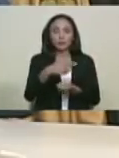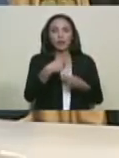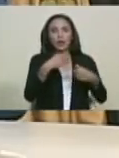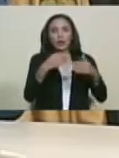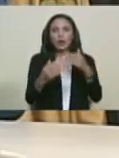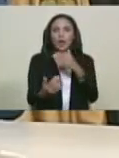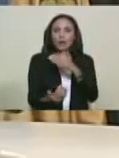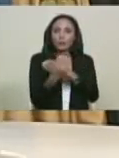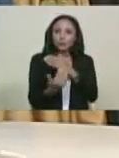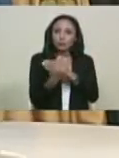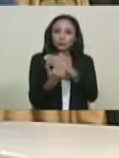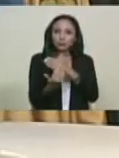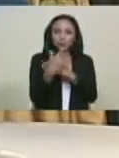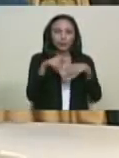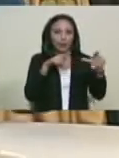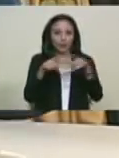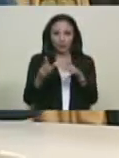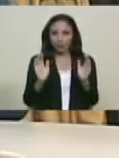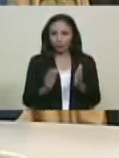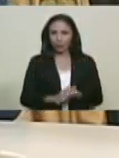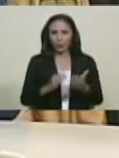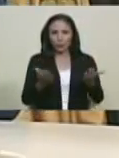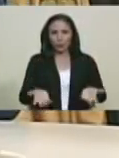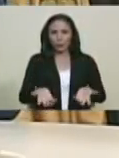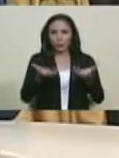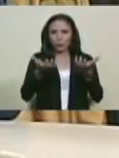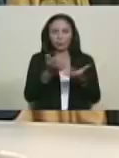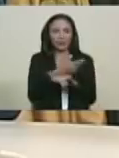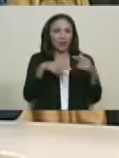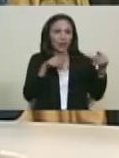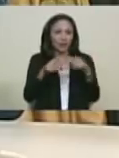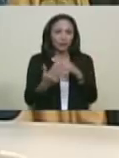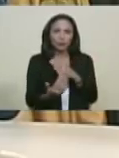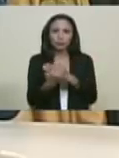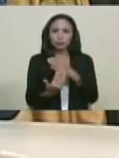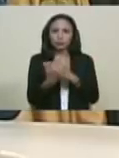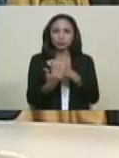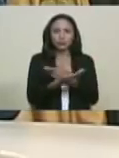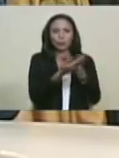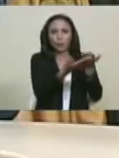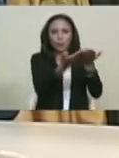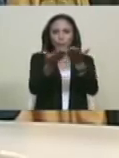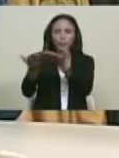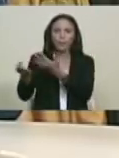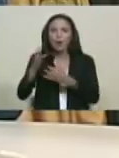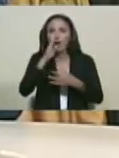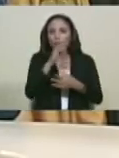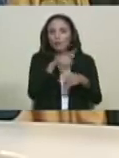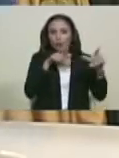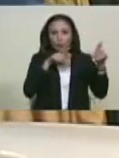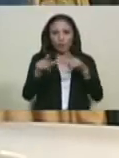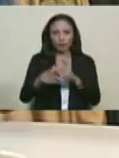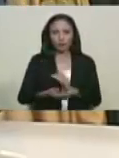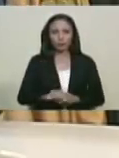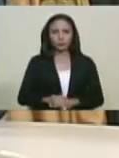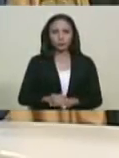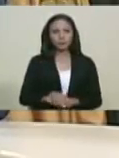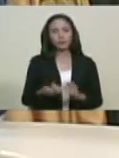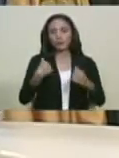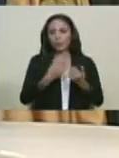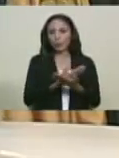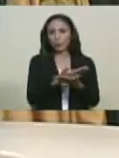una reserva suficiente del nuevo cono monetario que va a ser entregado al público